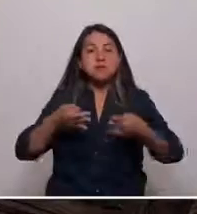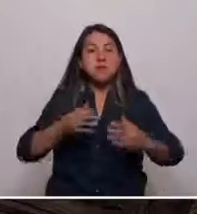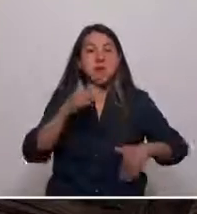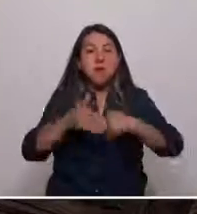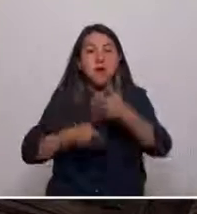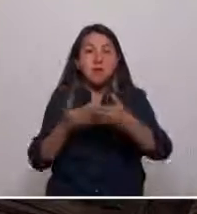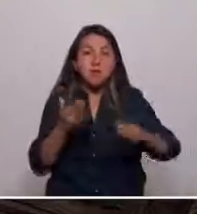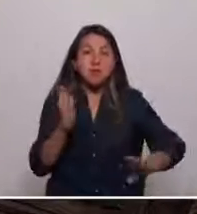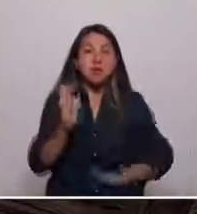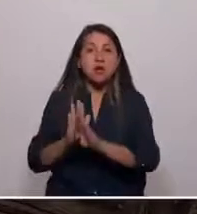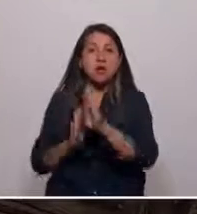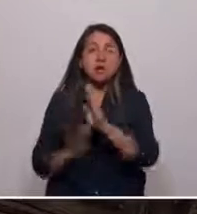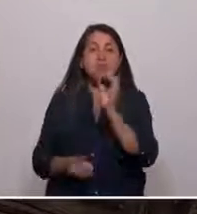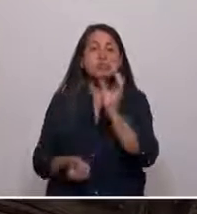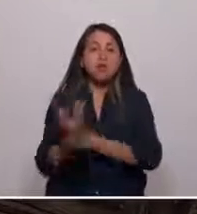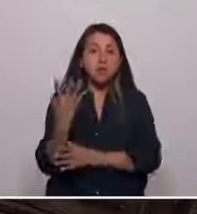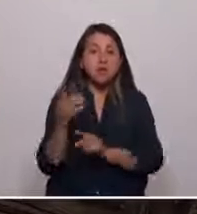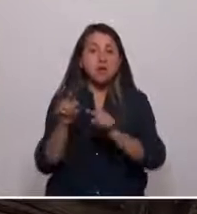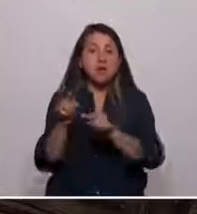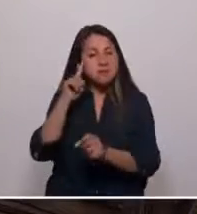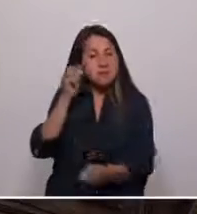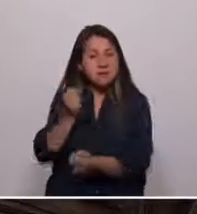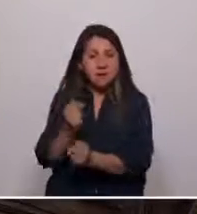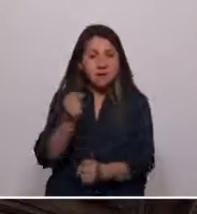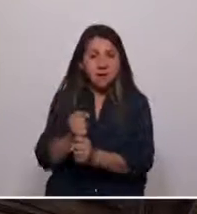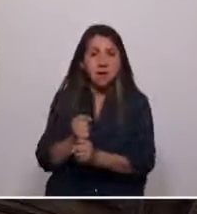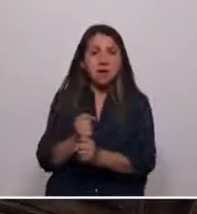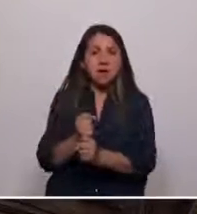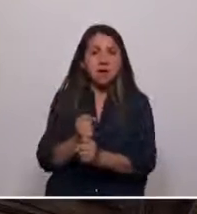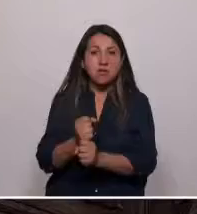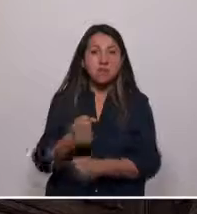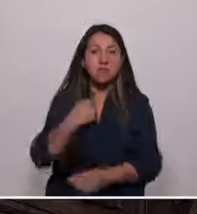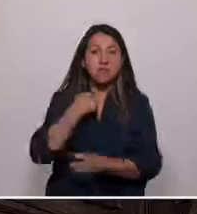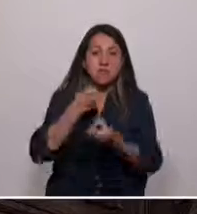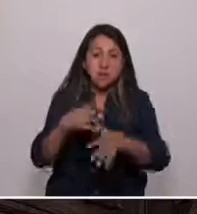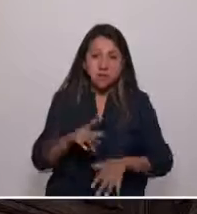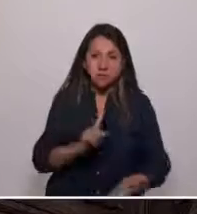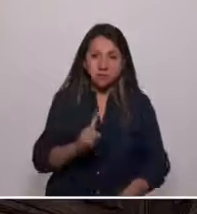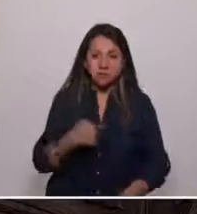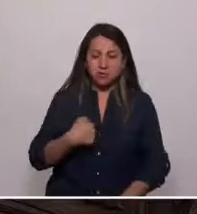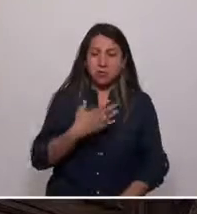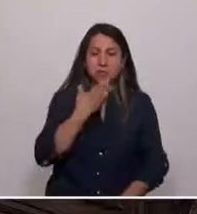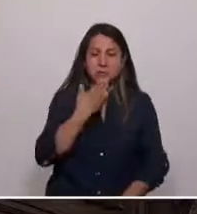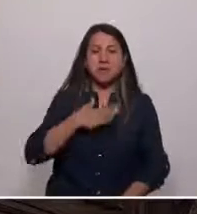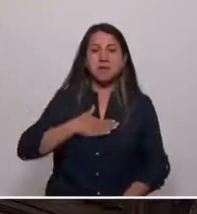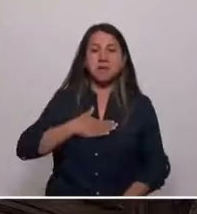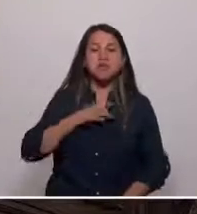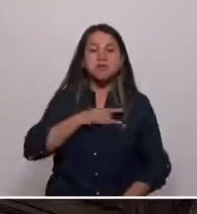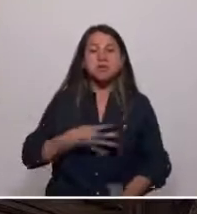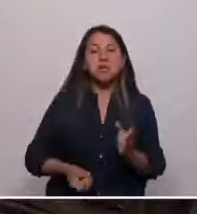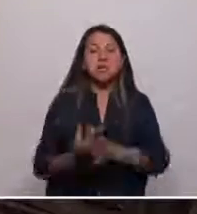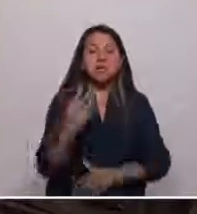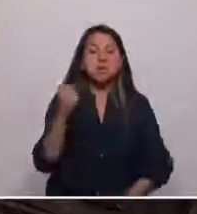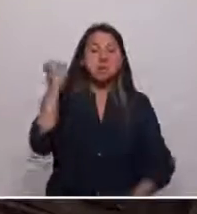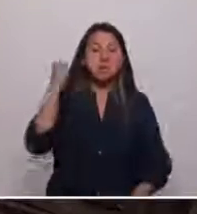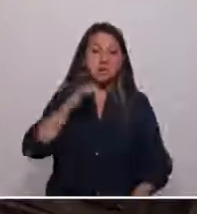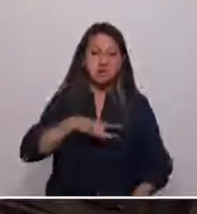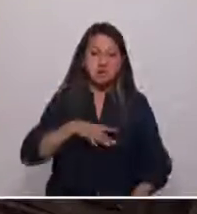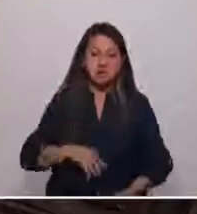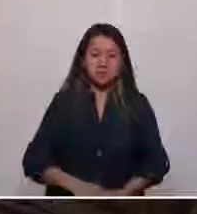a la modernidad. En esa tarea no podemos fallar. Yo también quiero un Chile nuevo. ¡Viva Chile!